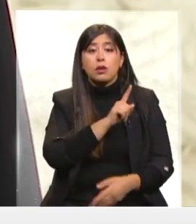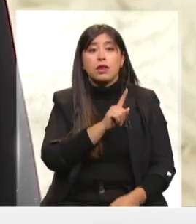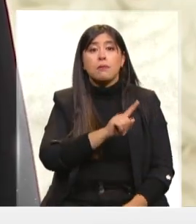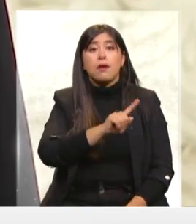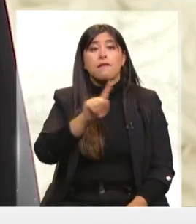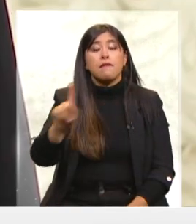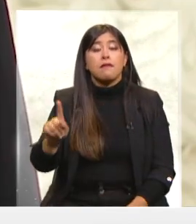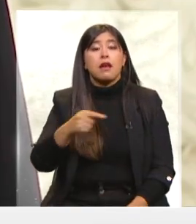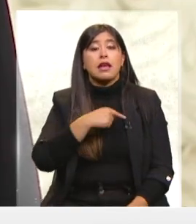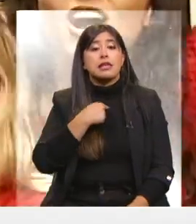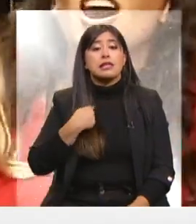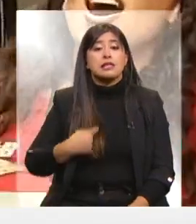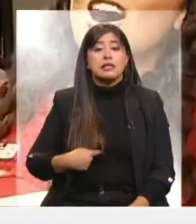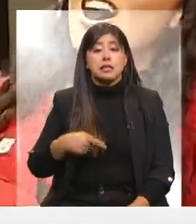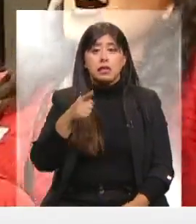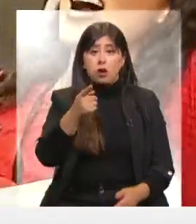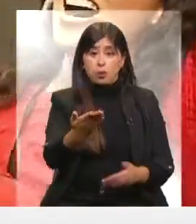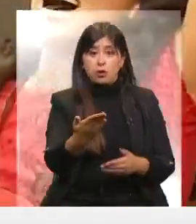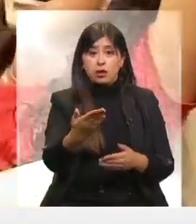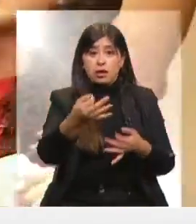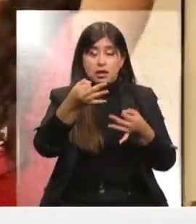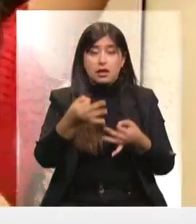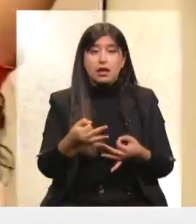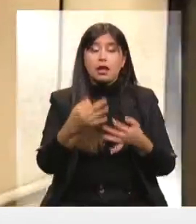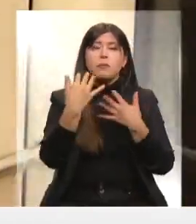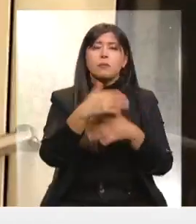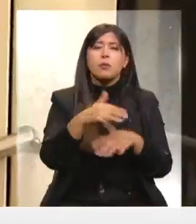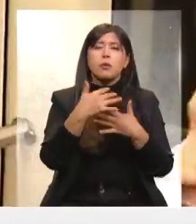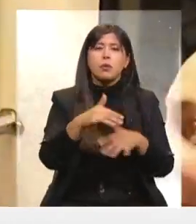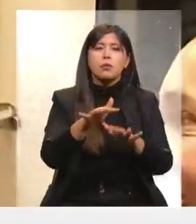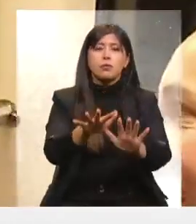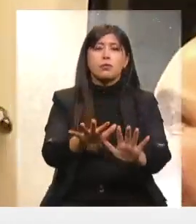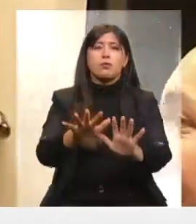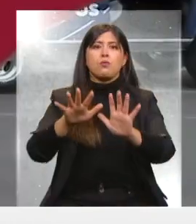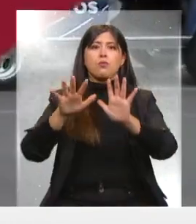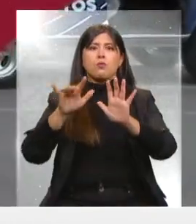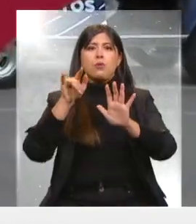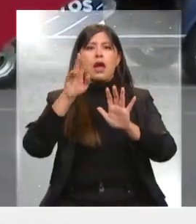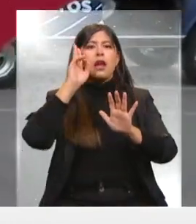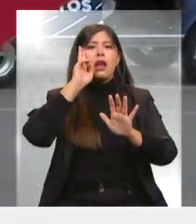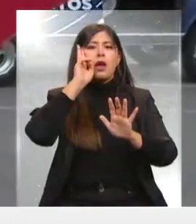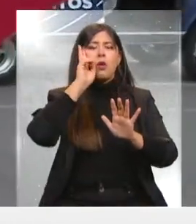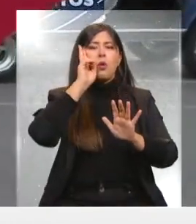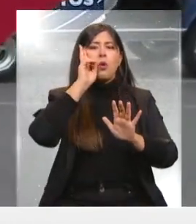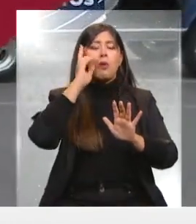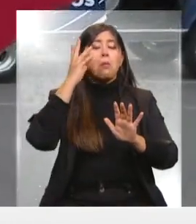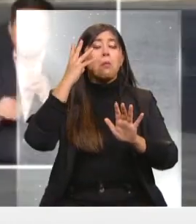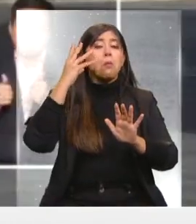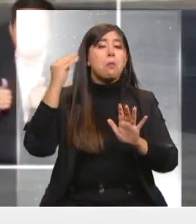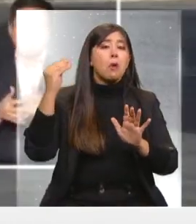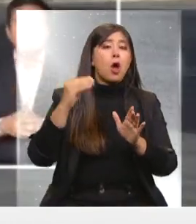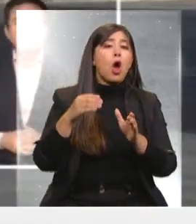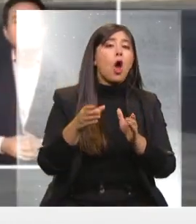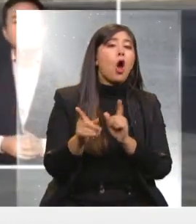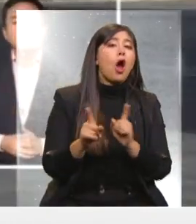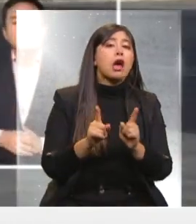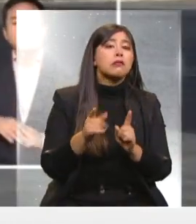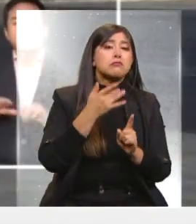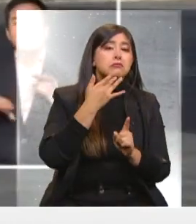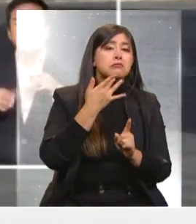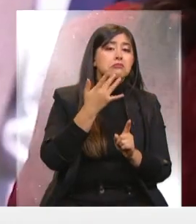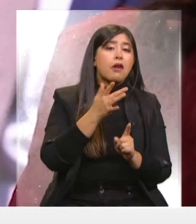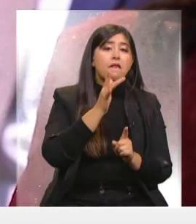China usted puede garantizar presidente que este importante evento para Chile No va a ser recordado por una organización descuidada depende un poco de